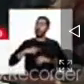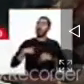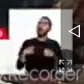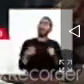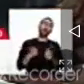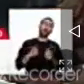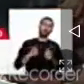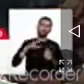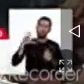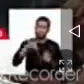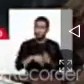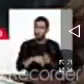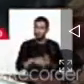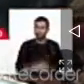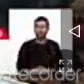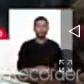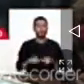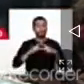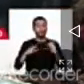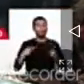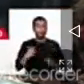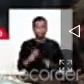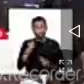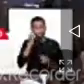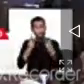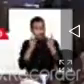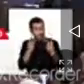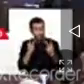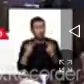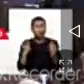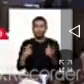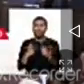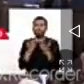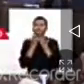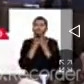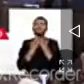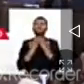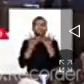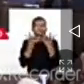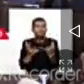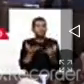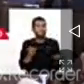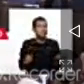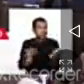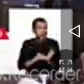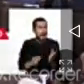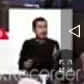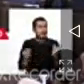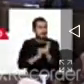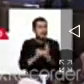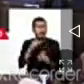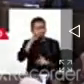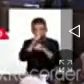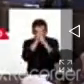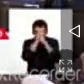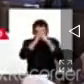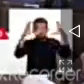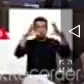peteneras, sino que veamos con ambición, con